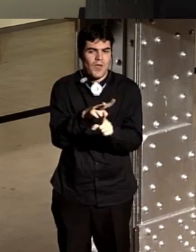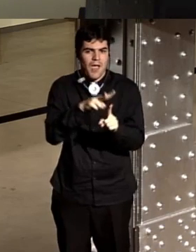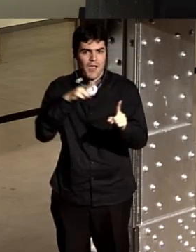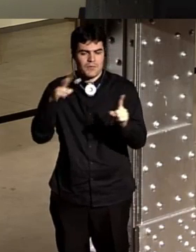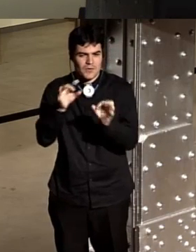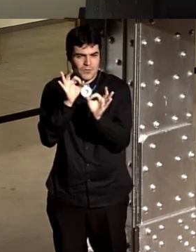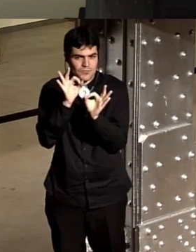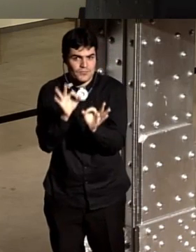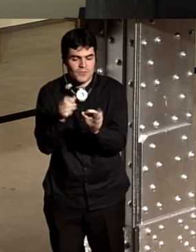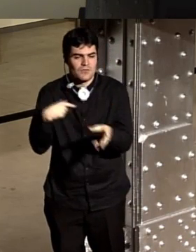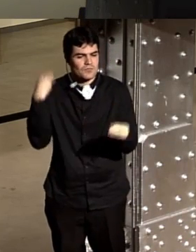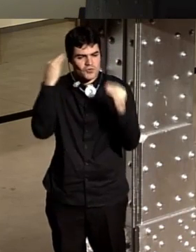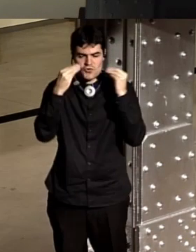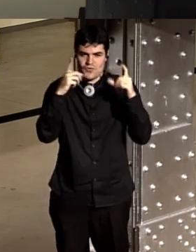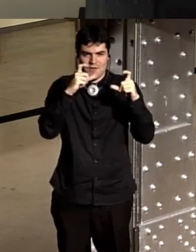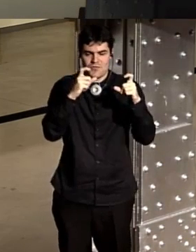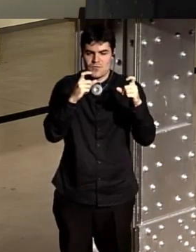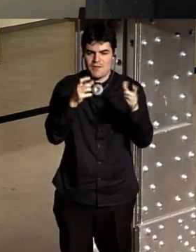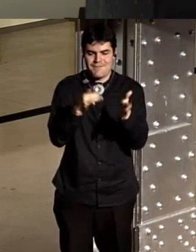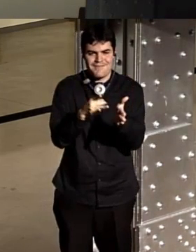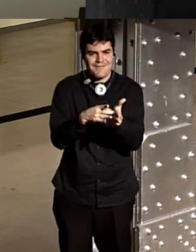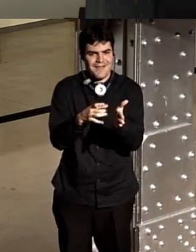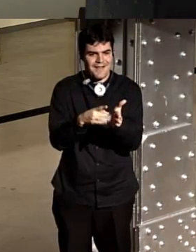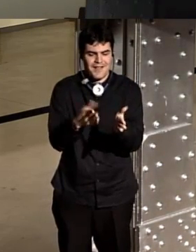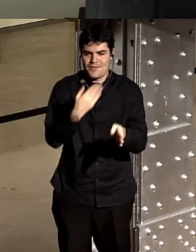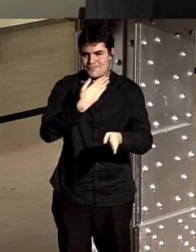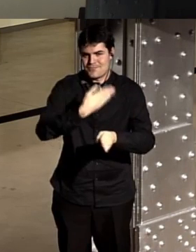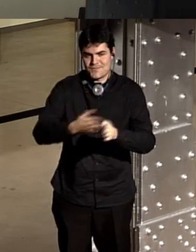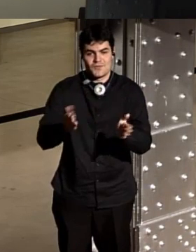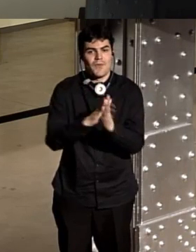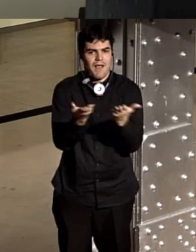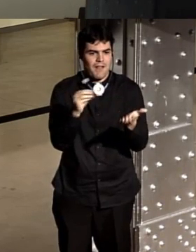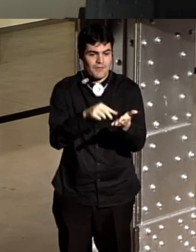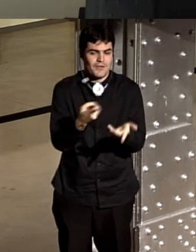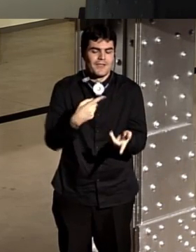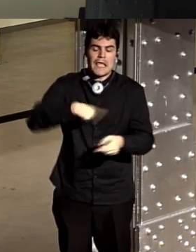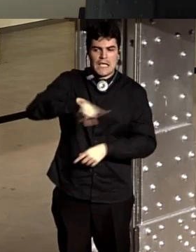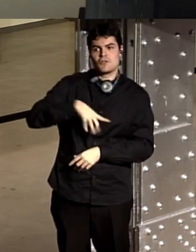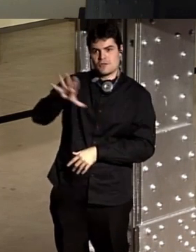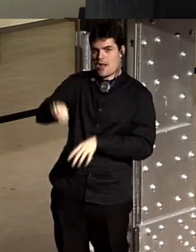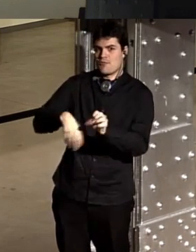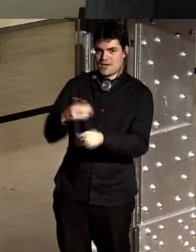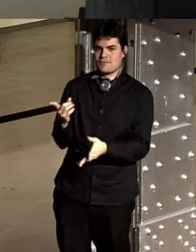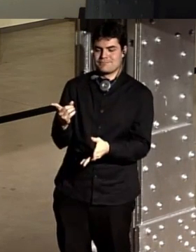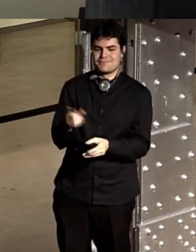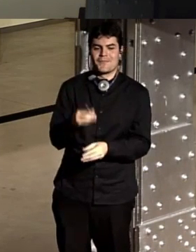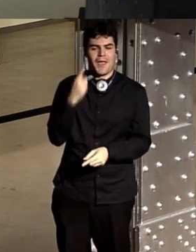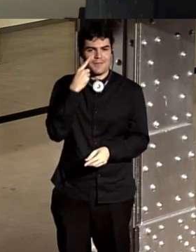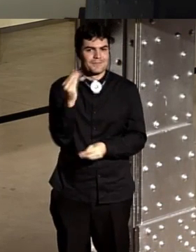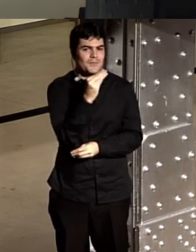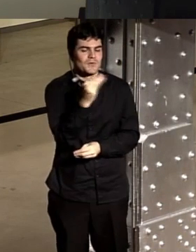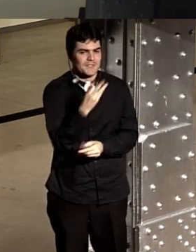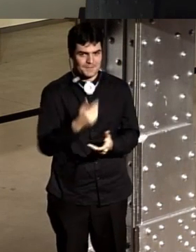fotos tienen calidad de sobra para estar en un libro. Gracias. Y nosotros para comprarlo, claro. Preguntas.